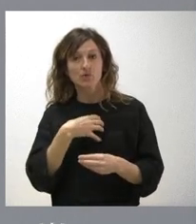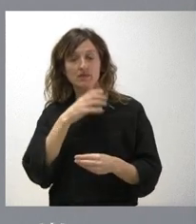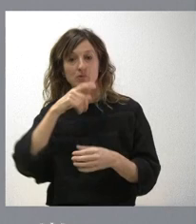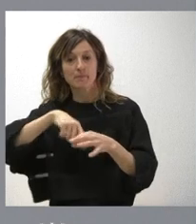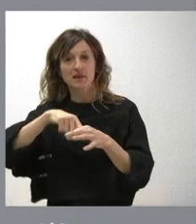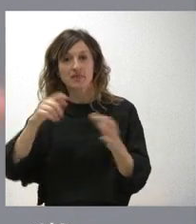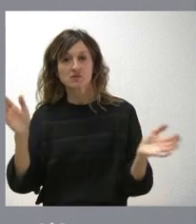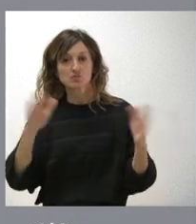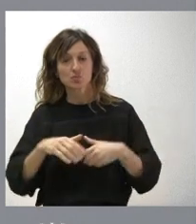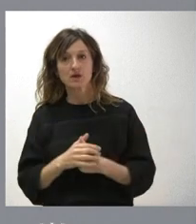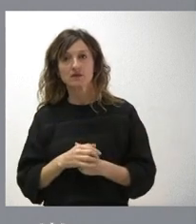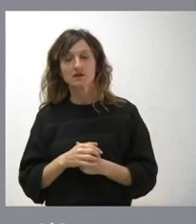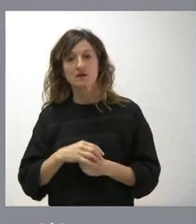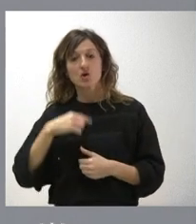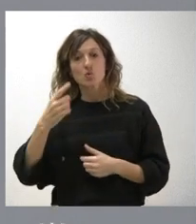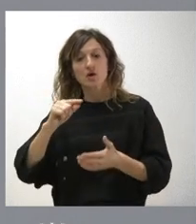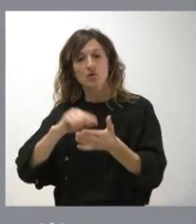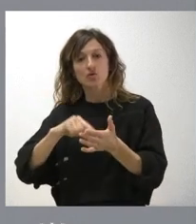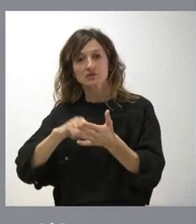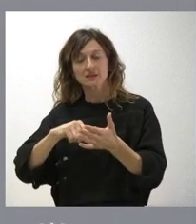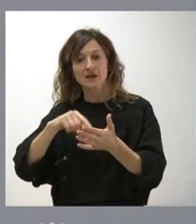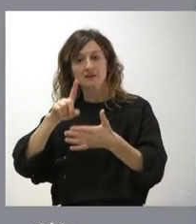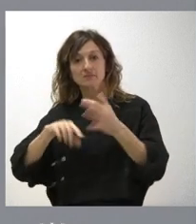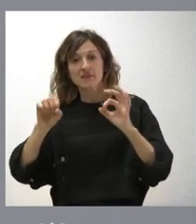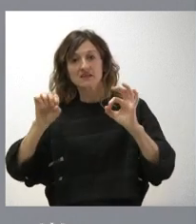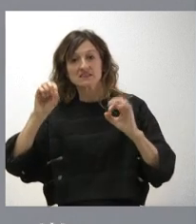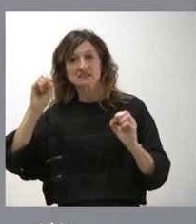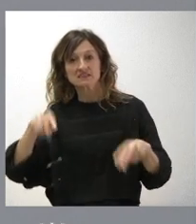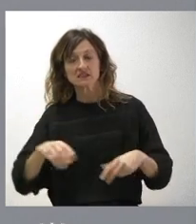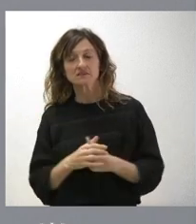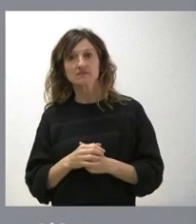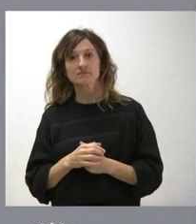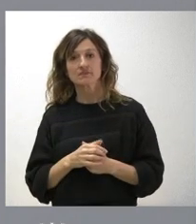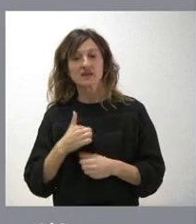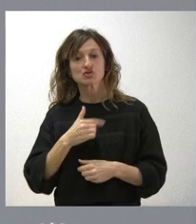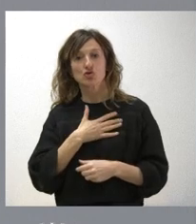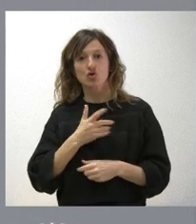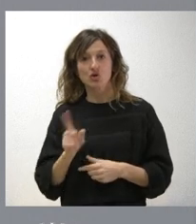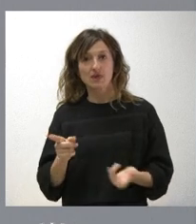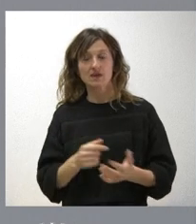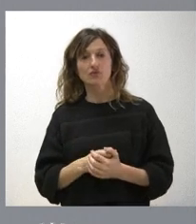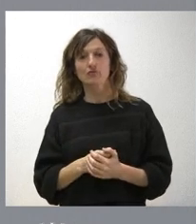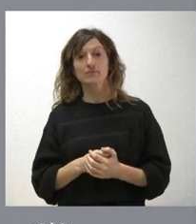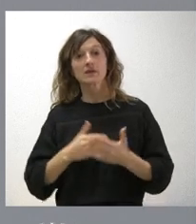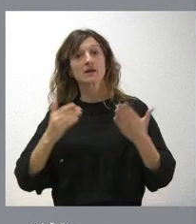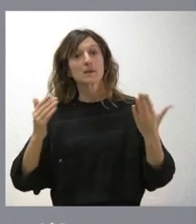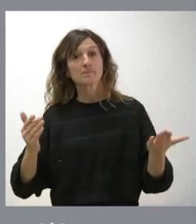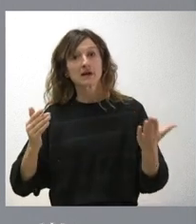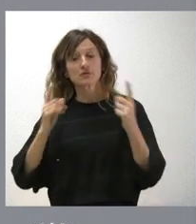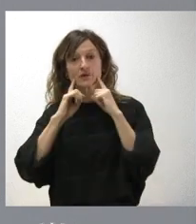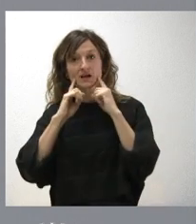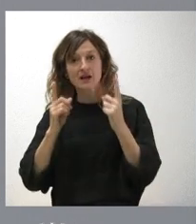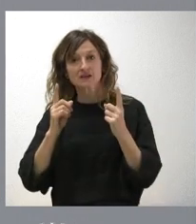plazas y luego tienen que ser contratado sin la especialidad Y esto no es lo que nosotros quisiéramos pero en este caso